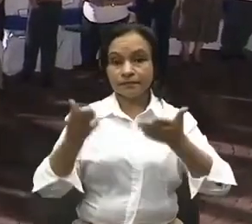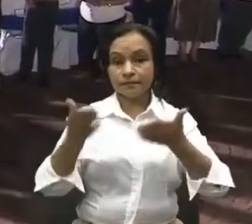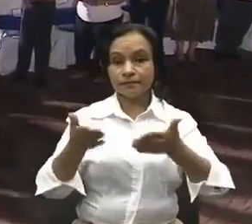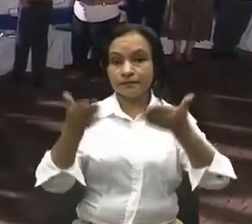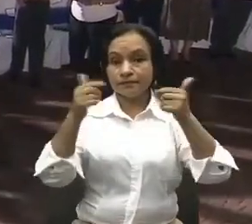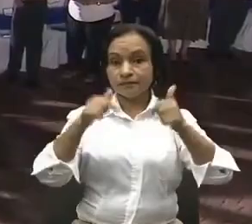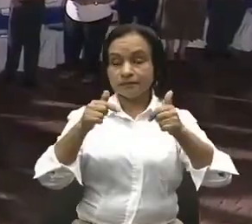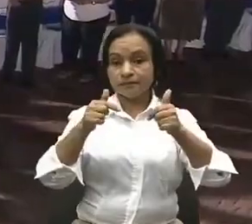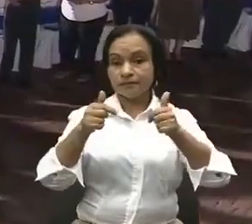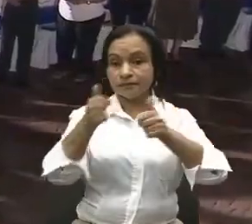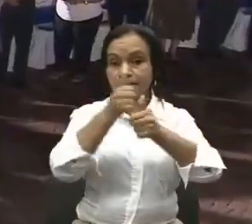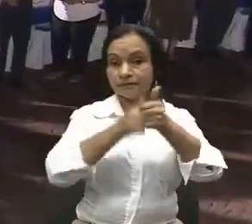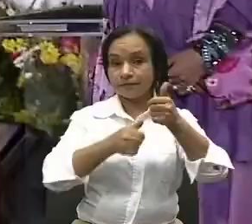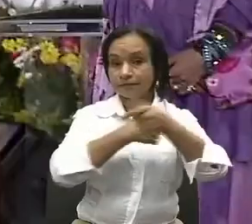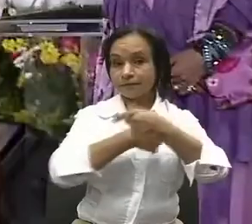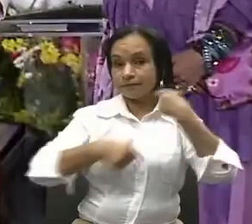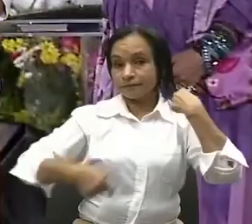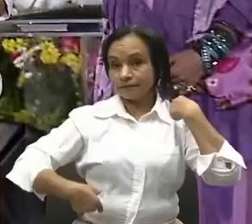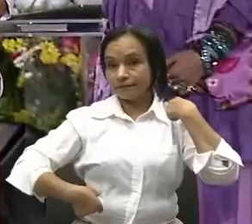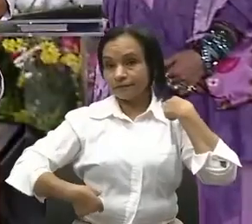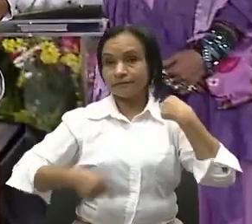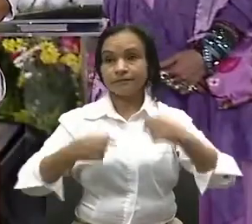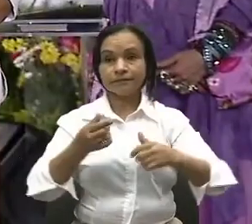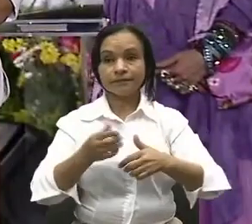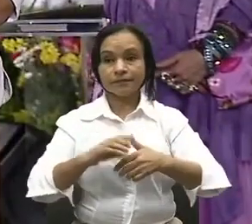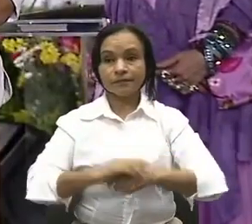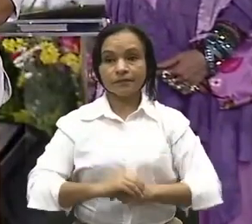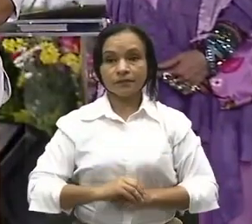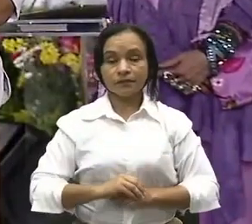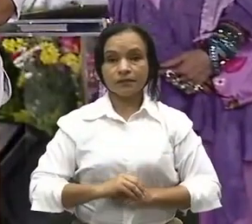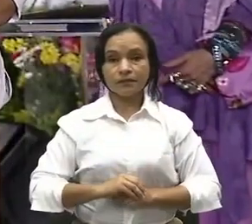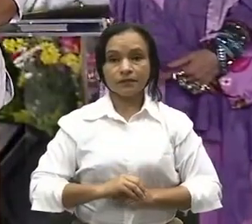vicepresidente, que era de Obama como presidente,